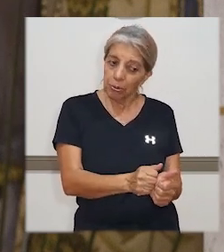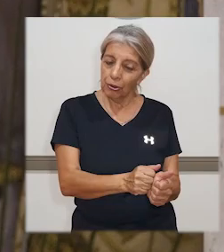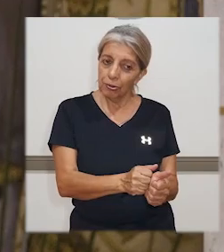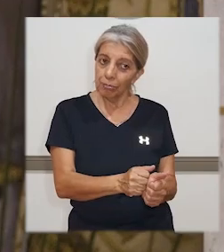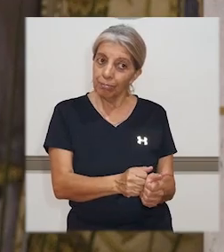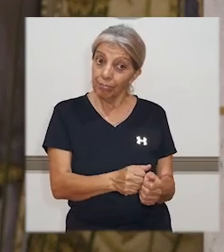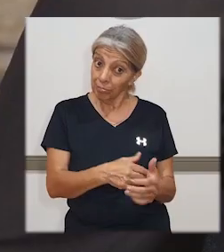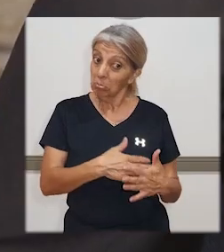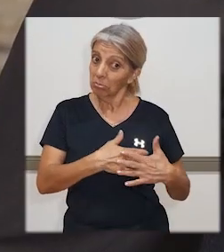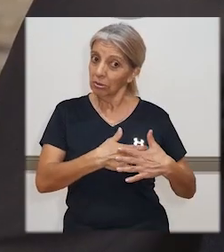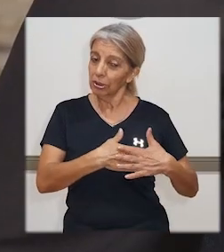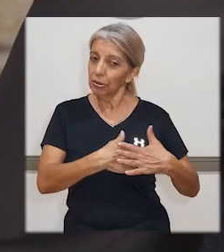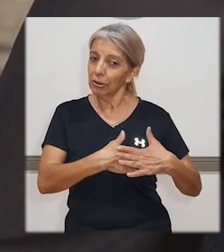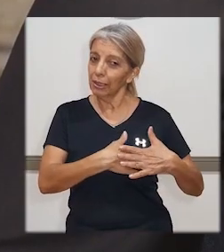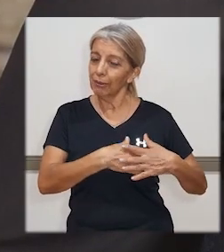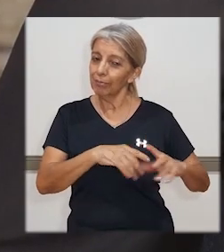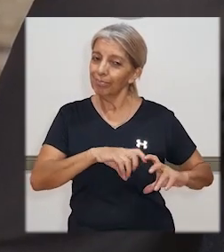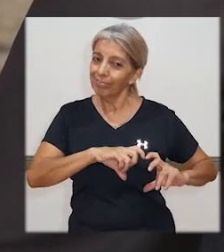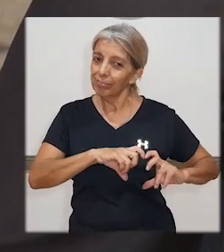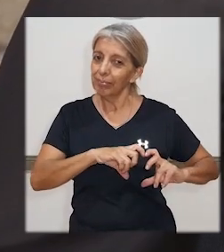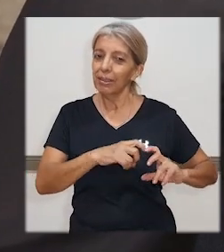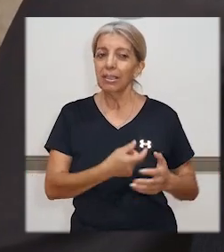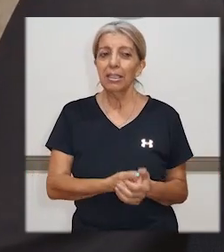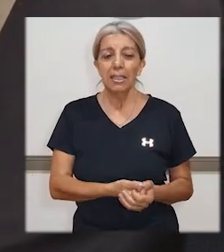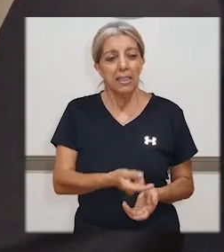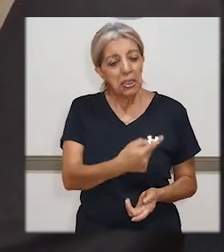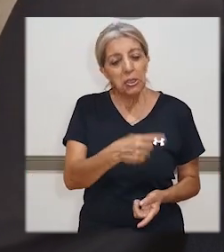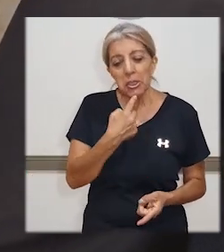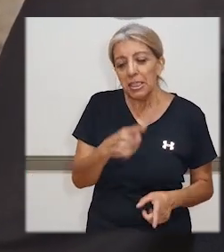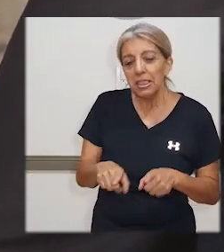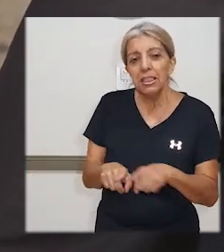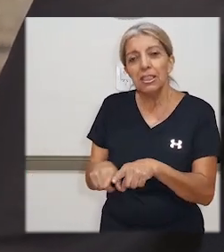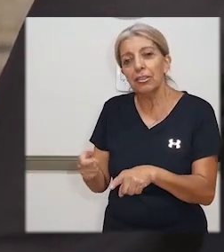demás apóstoles: Hermanos, ¿qué debemos hacer?